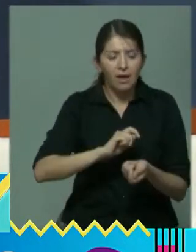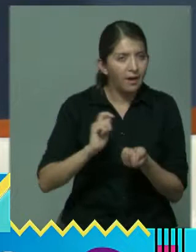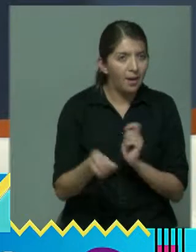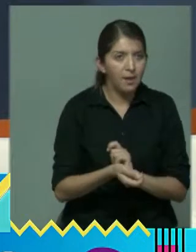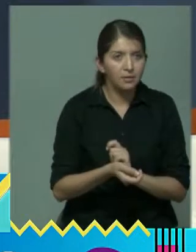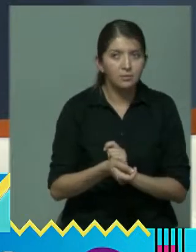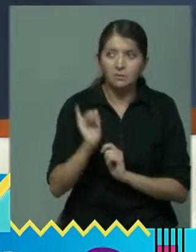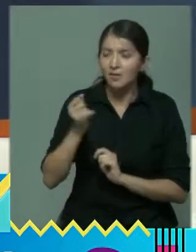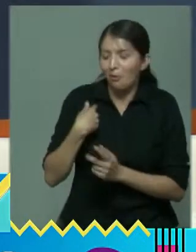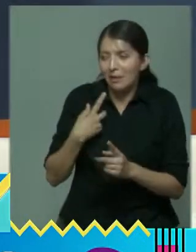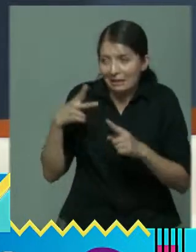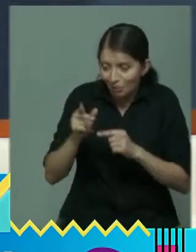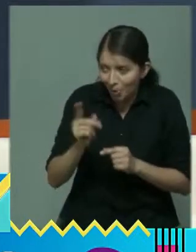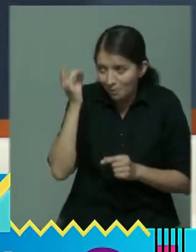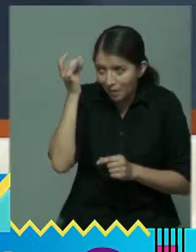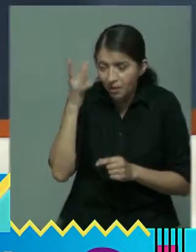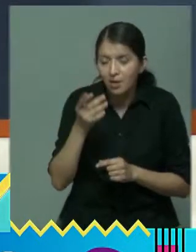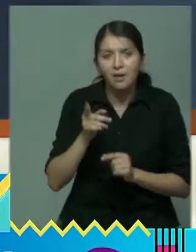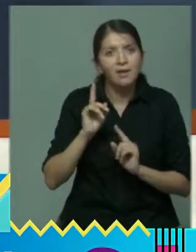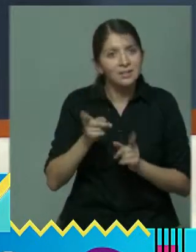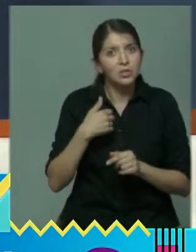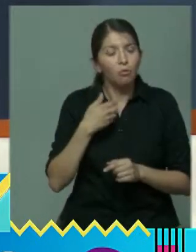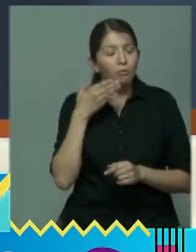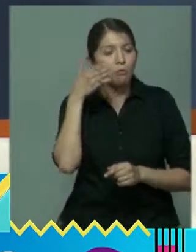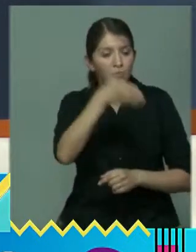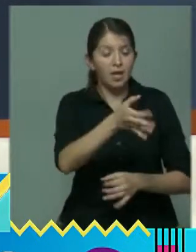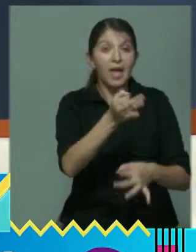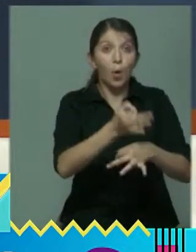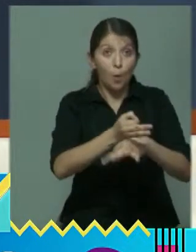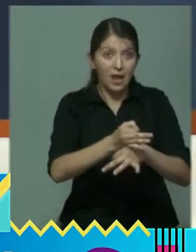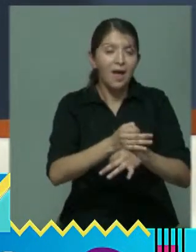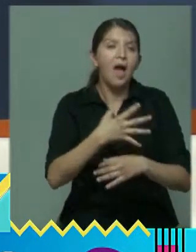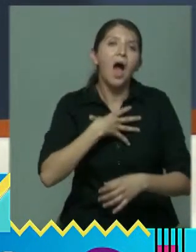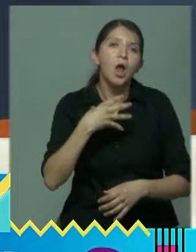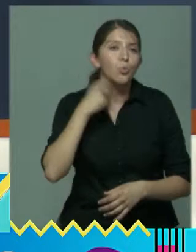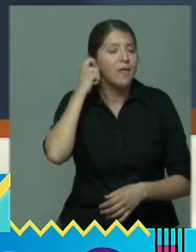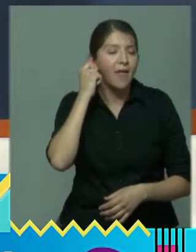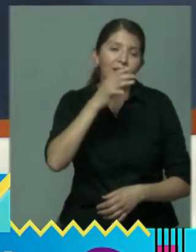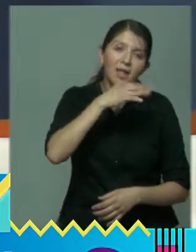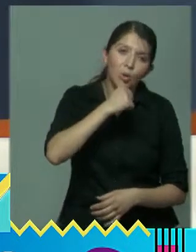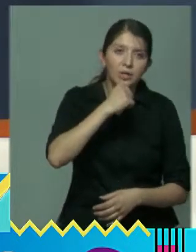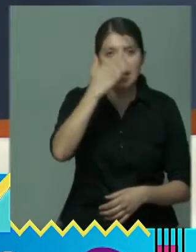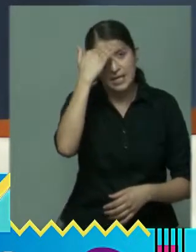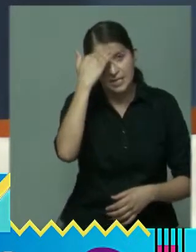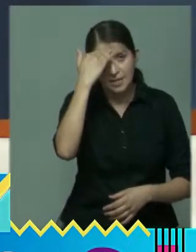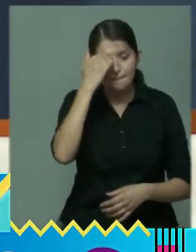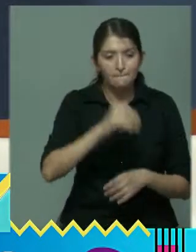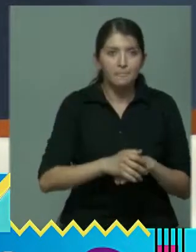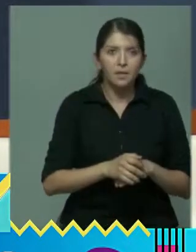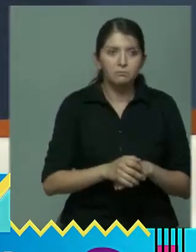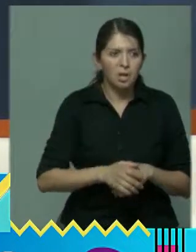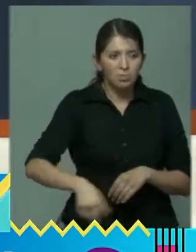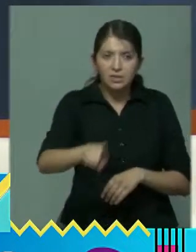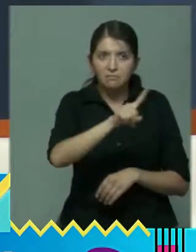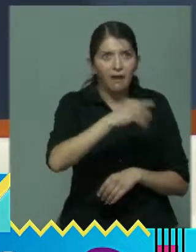me impactó igual que a vos, dando charlas también en escuelas con chicos y chicas de 14 años, que el mismo te plantea lo de los juguetes, o sea, todos estos estereotipos